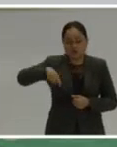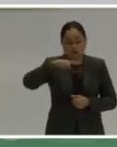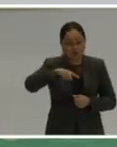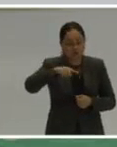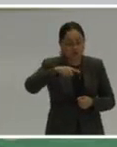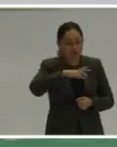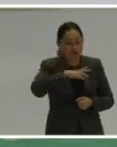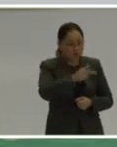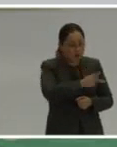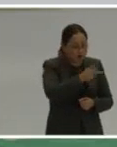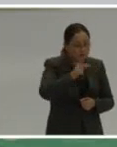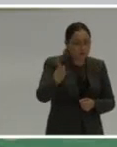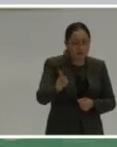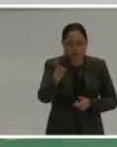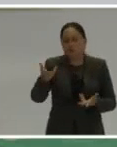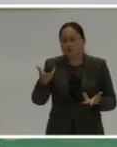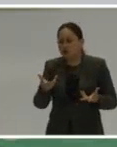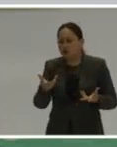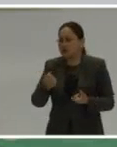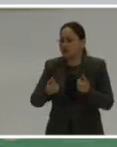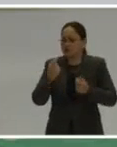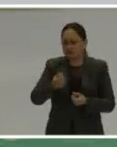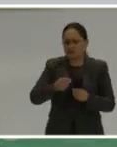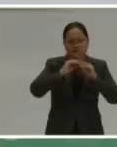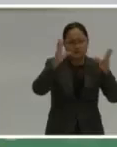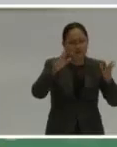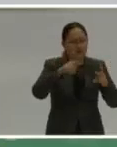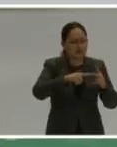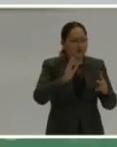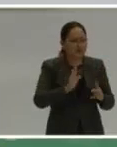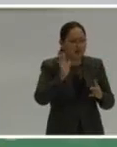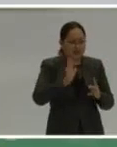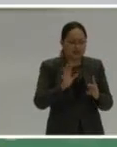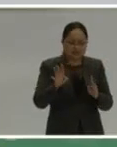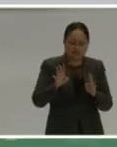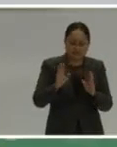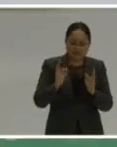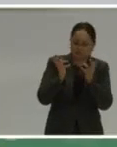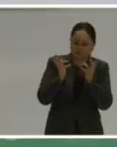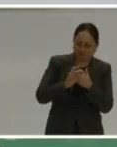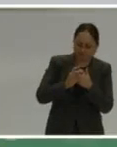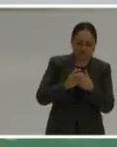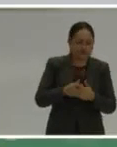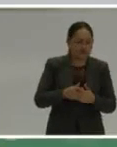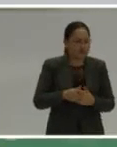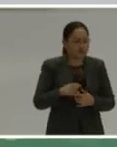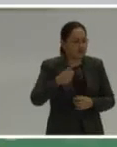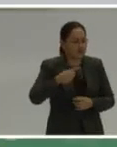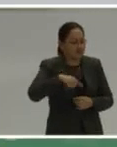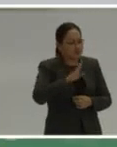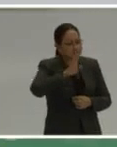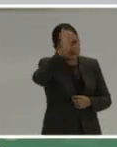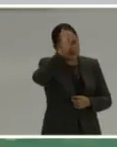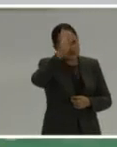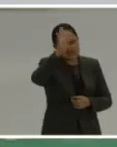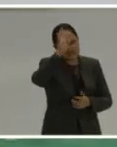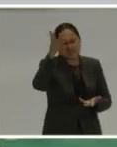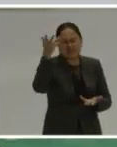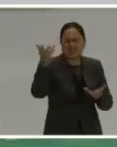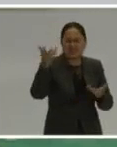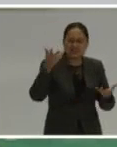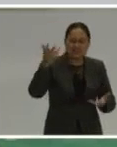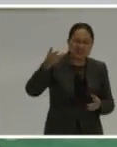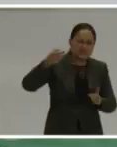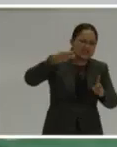chachahuarmi, cariwarmi, ¿sí? Relaciones de complementariedad. Y a veces decimos, no, con esta